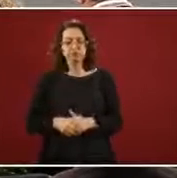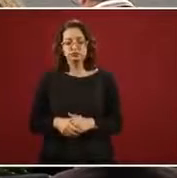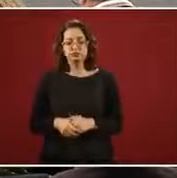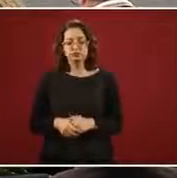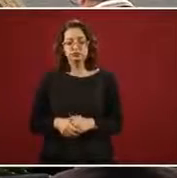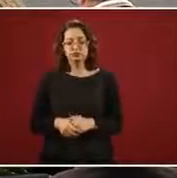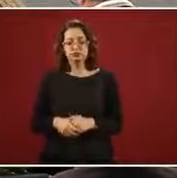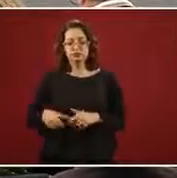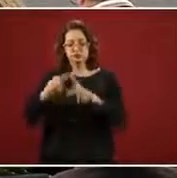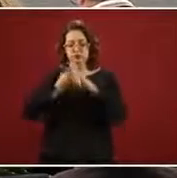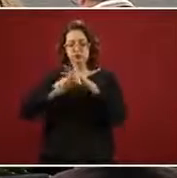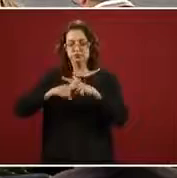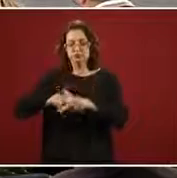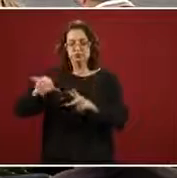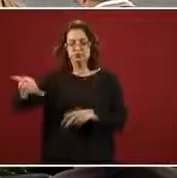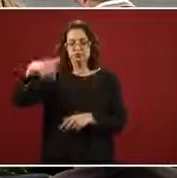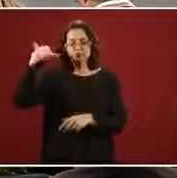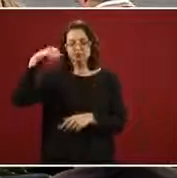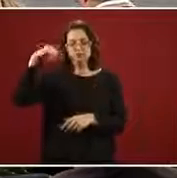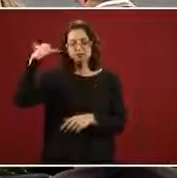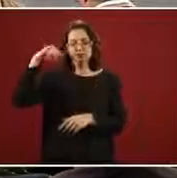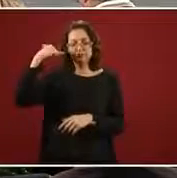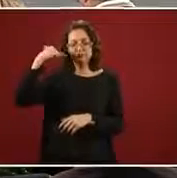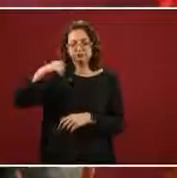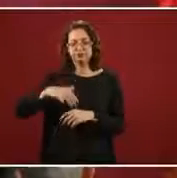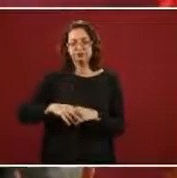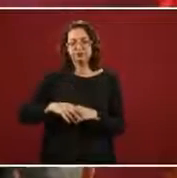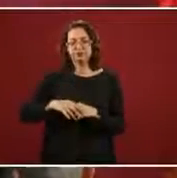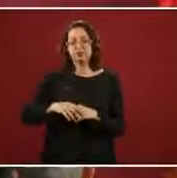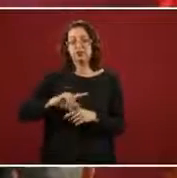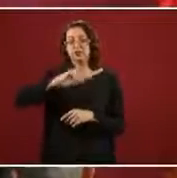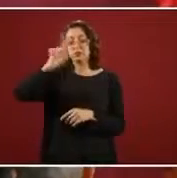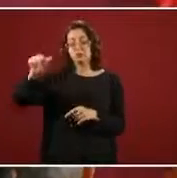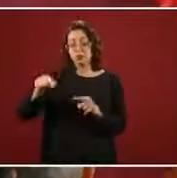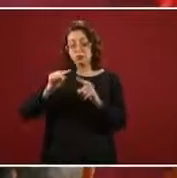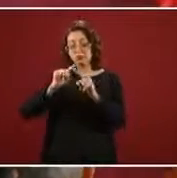Aquí empieza Yucatán. Aquí está Mérida.